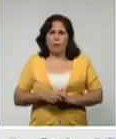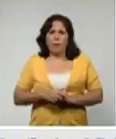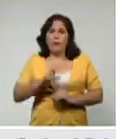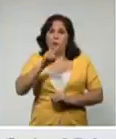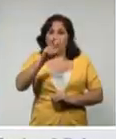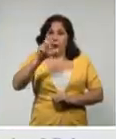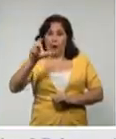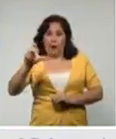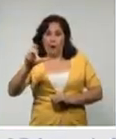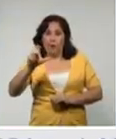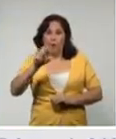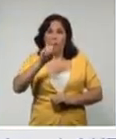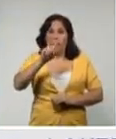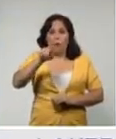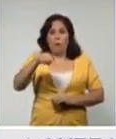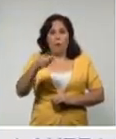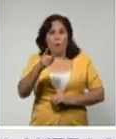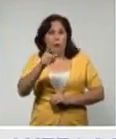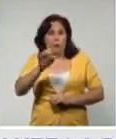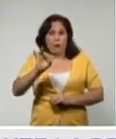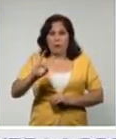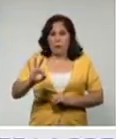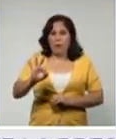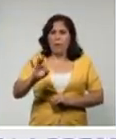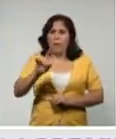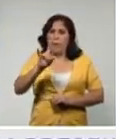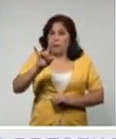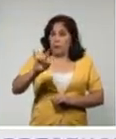Clara 2,19, Las Tunas